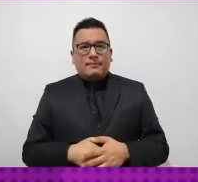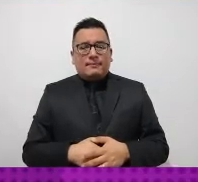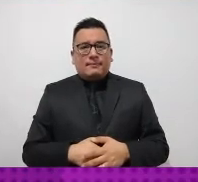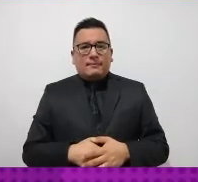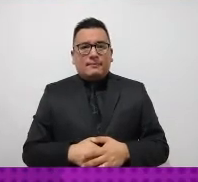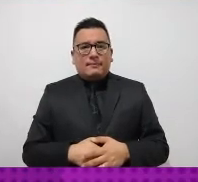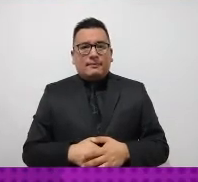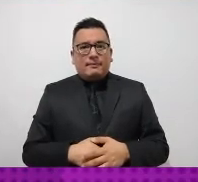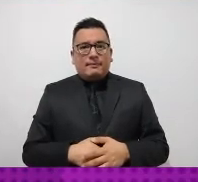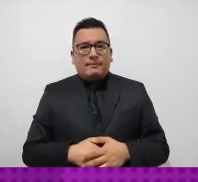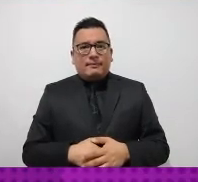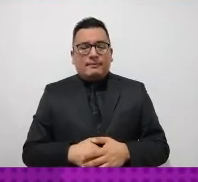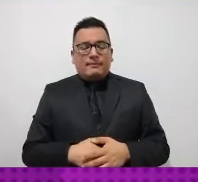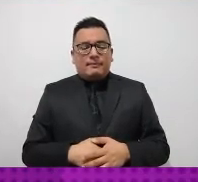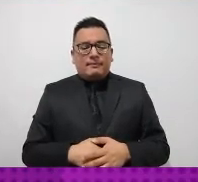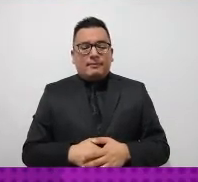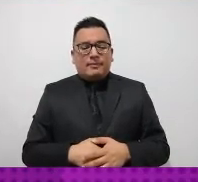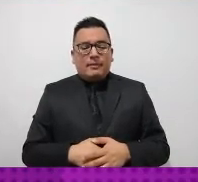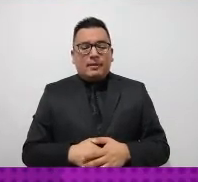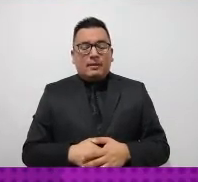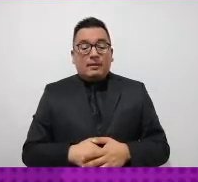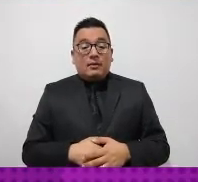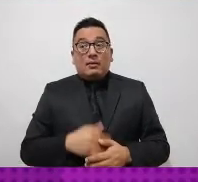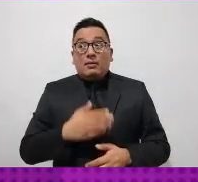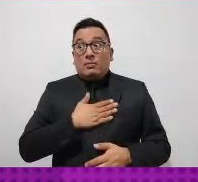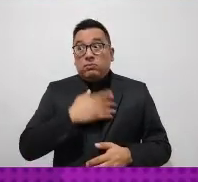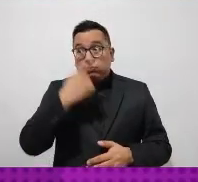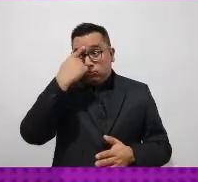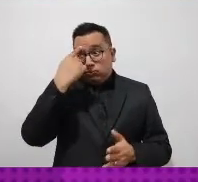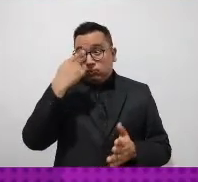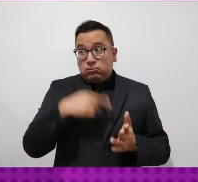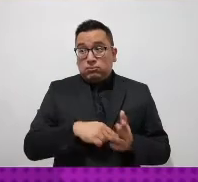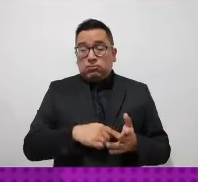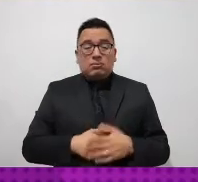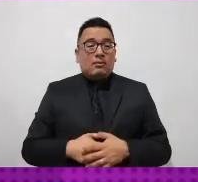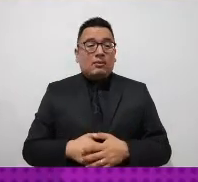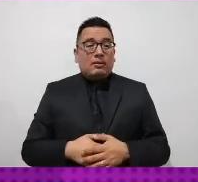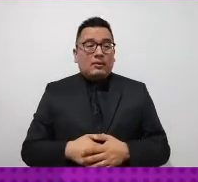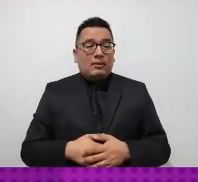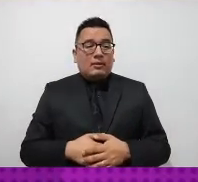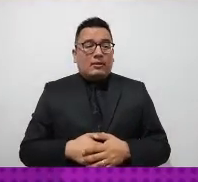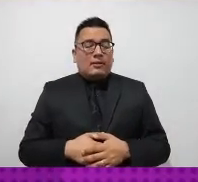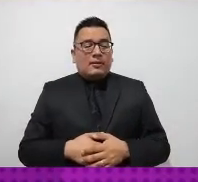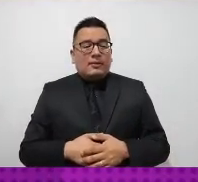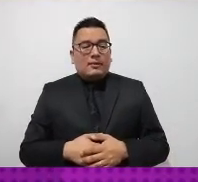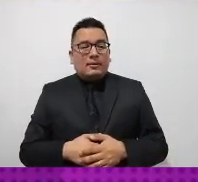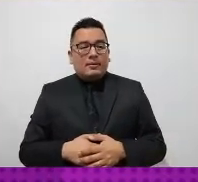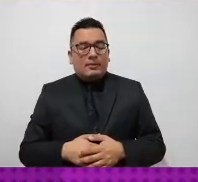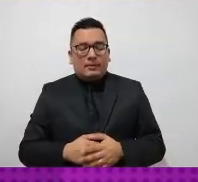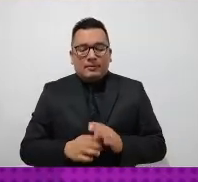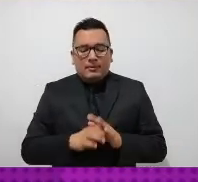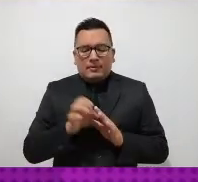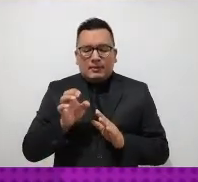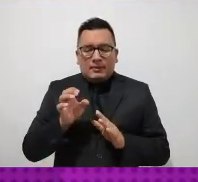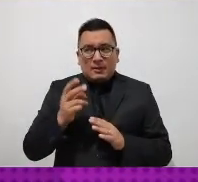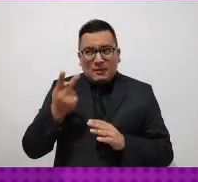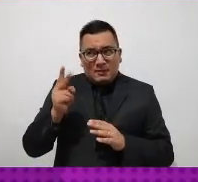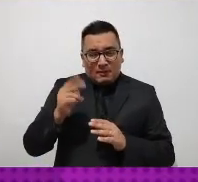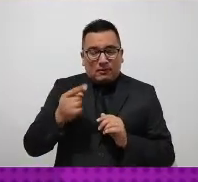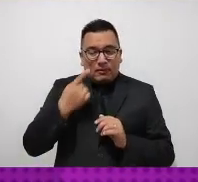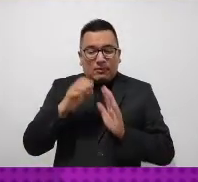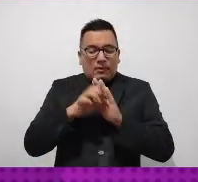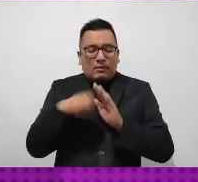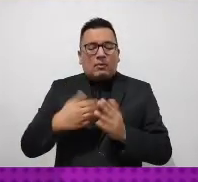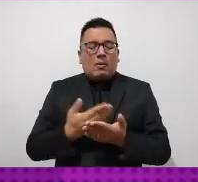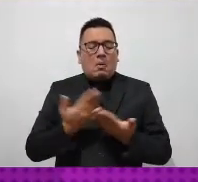situaciones. Yo creo que es parte de las dos cosas que mencionabas, o sea, tanto que hay mayor